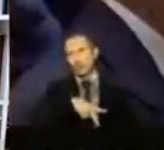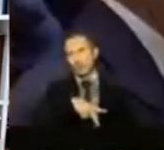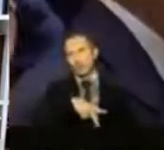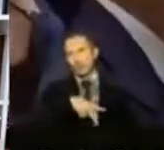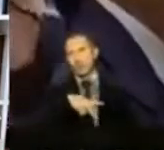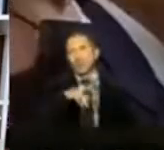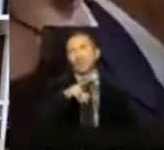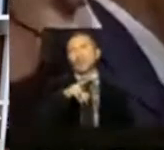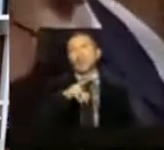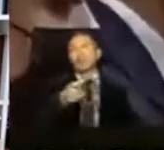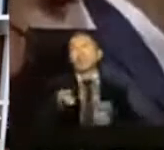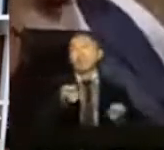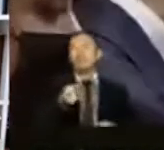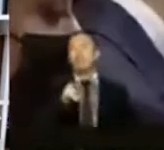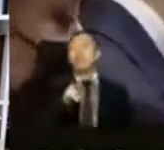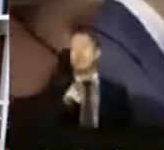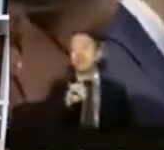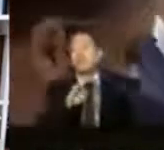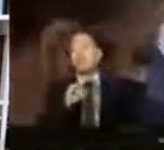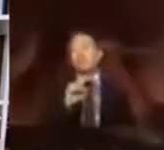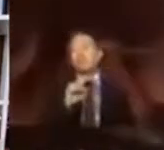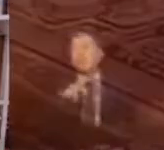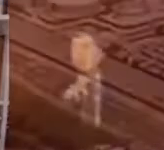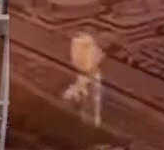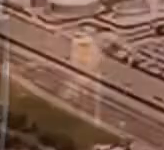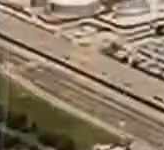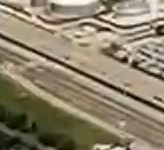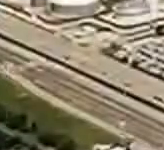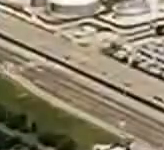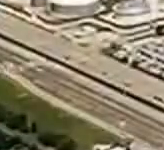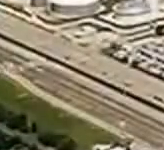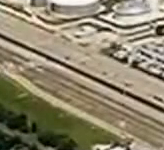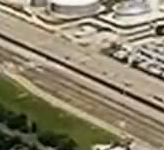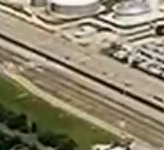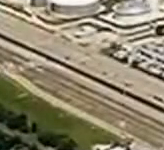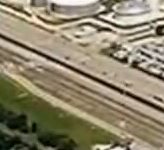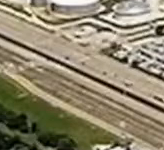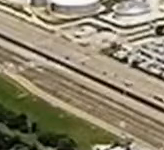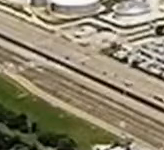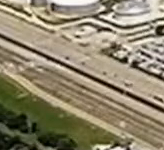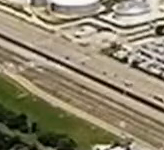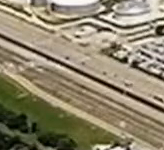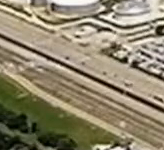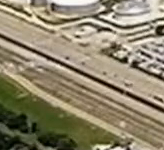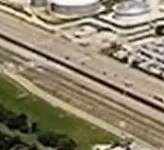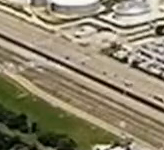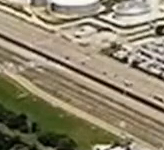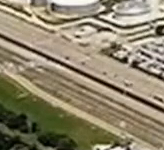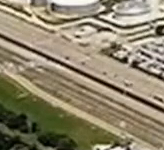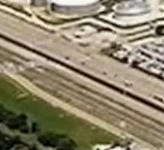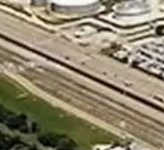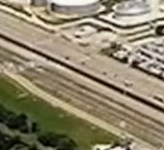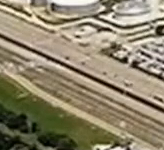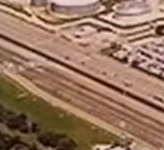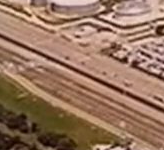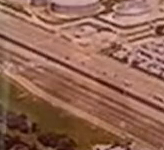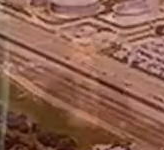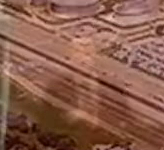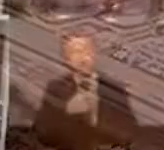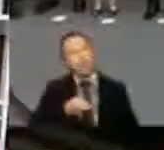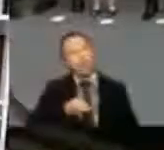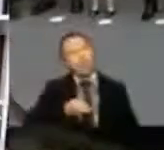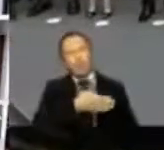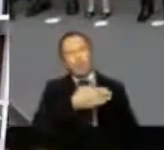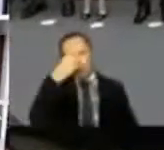refinerías. Se compró la refinería de Deer Park y se está construyendo 2 Bocas. No podemos dejar de lado